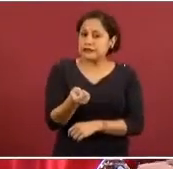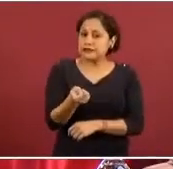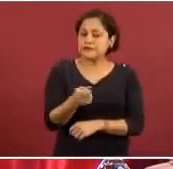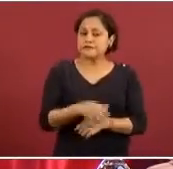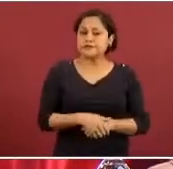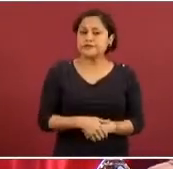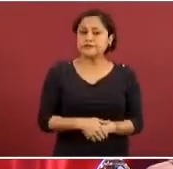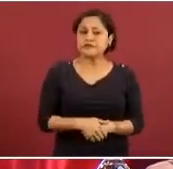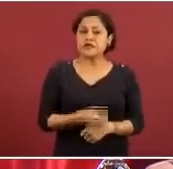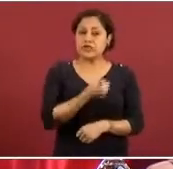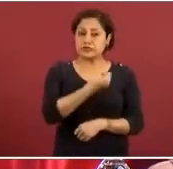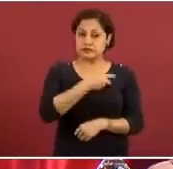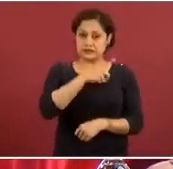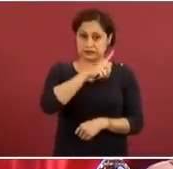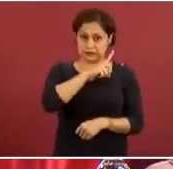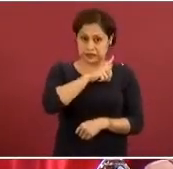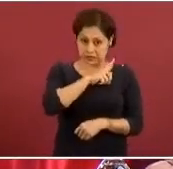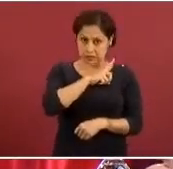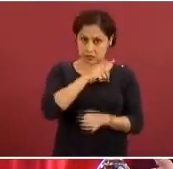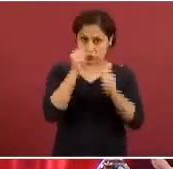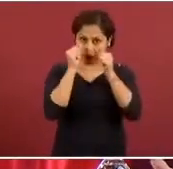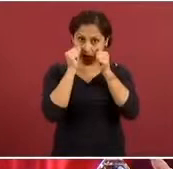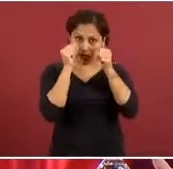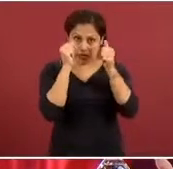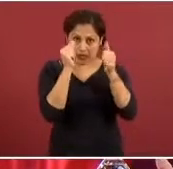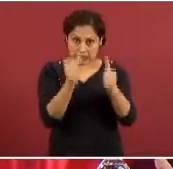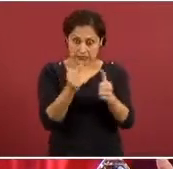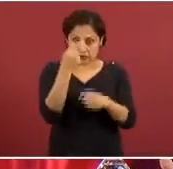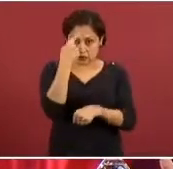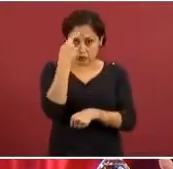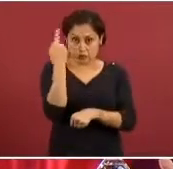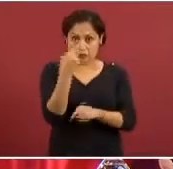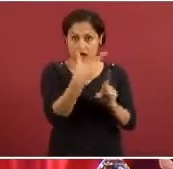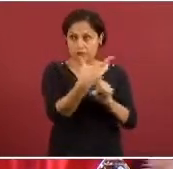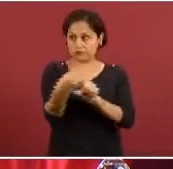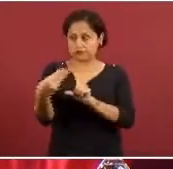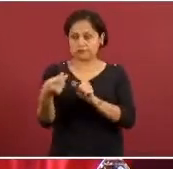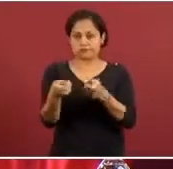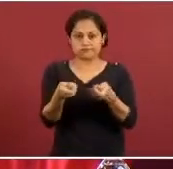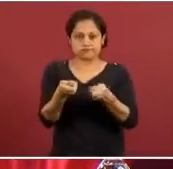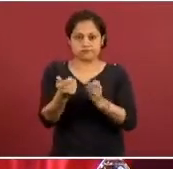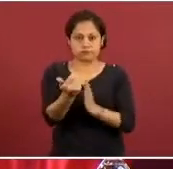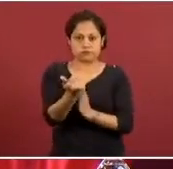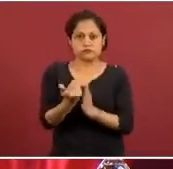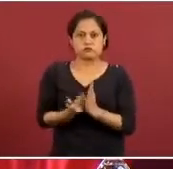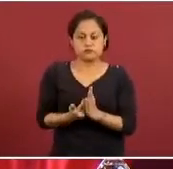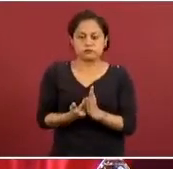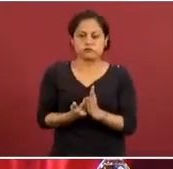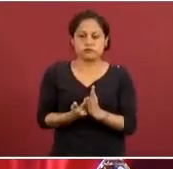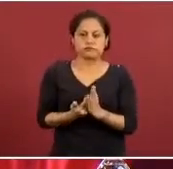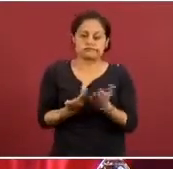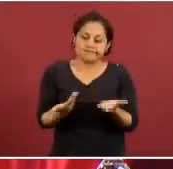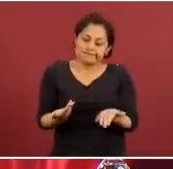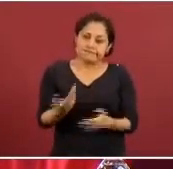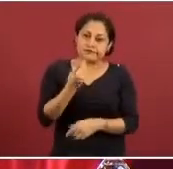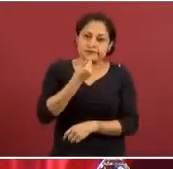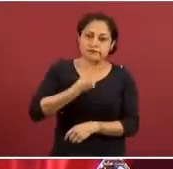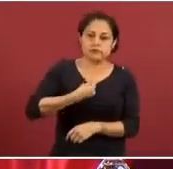hecho indispensables para el control de esta epidemia, requieren modificar la vida